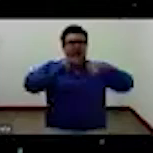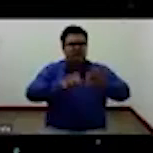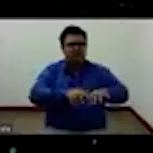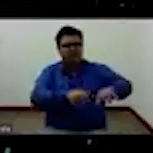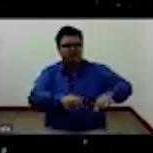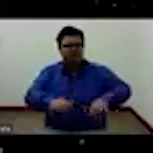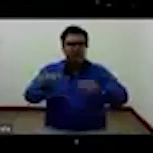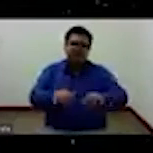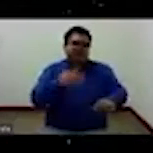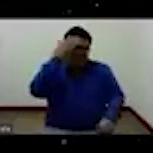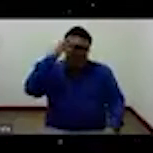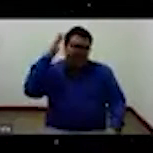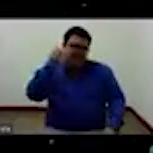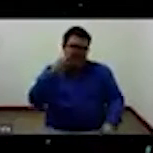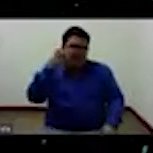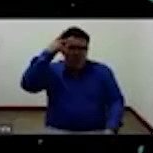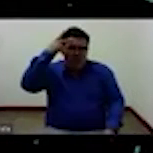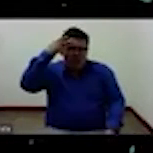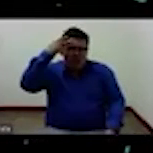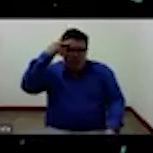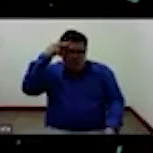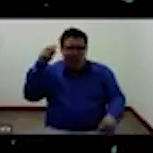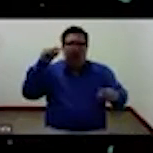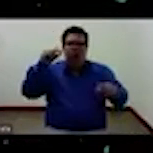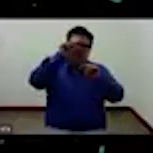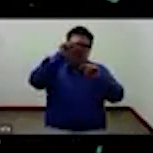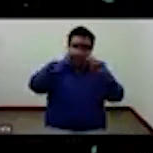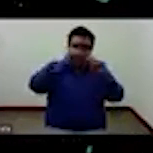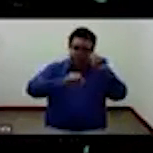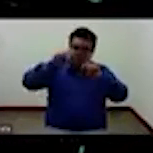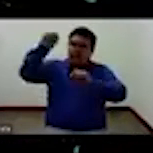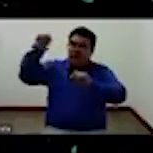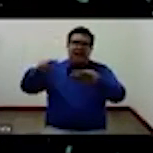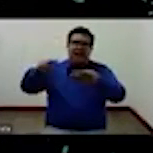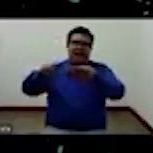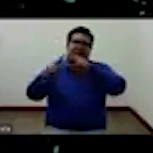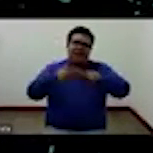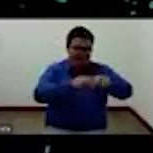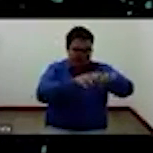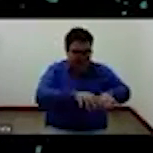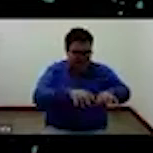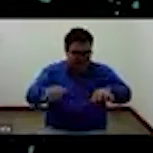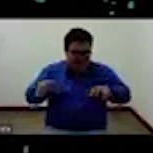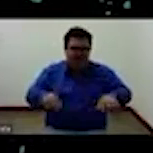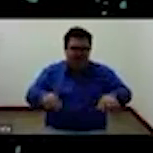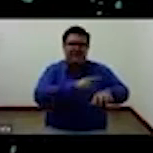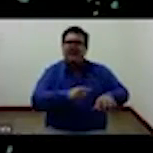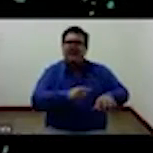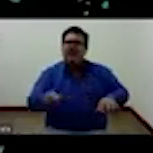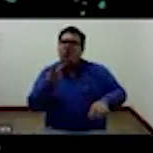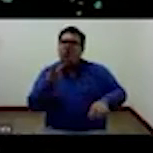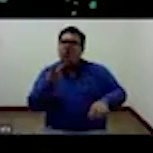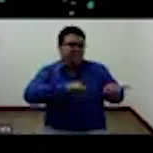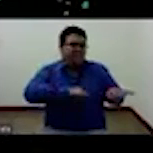tienen que ver con las 2 notas del piano, obviamente. Decidí que el teclado fuera la Tierra